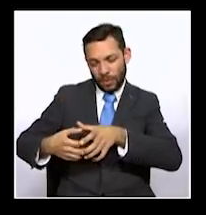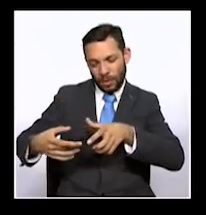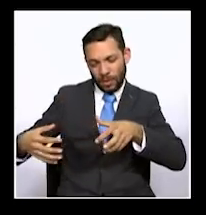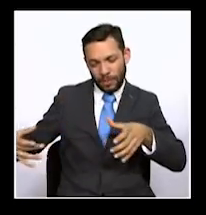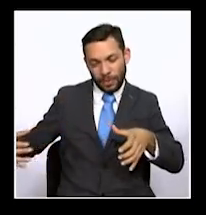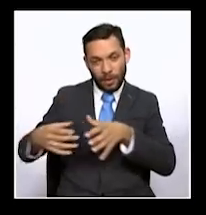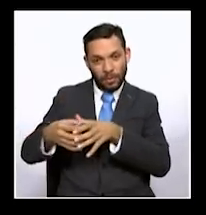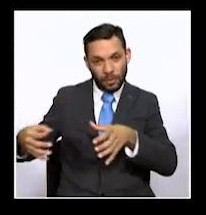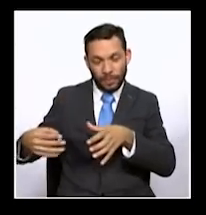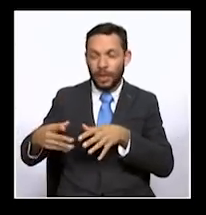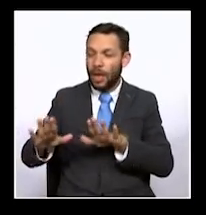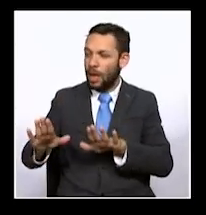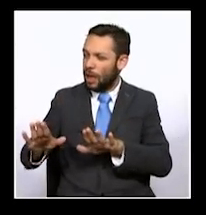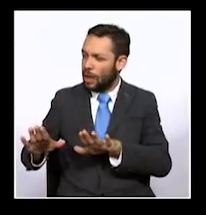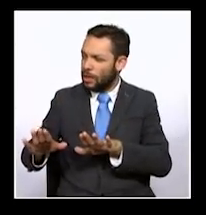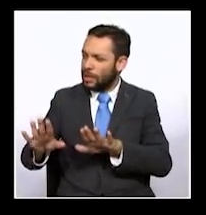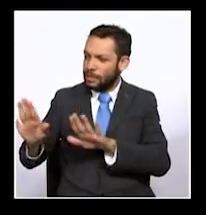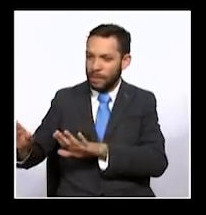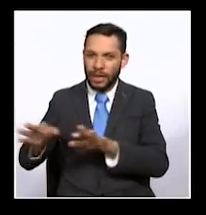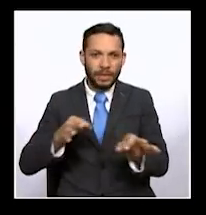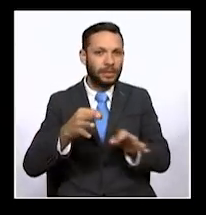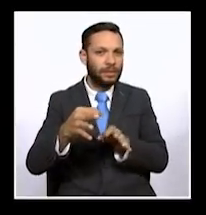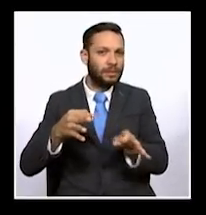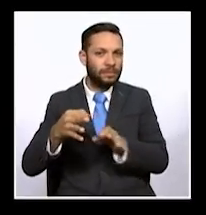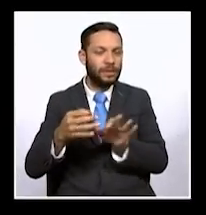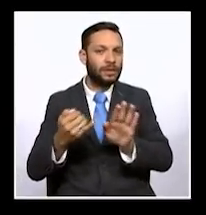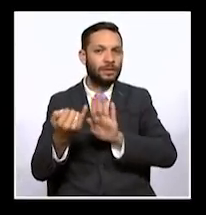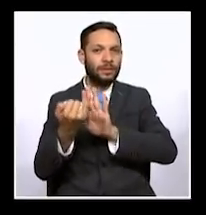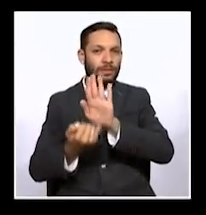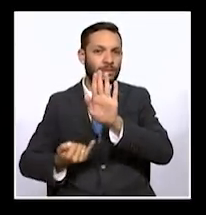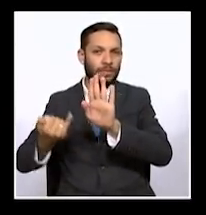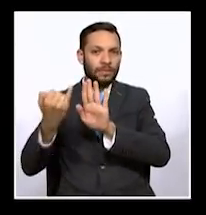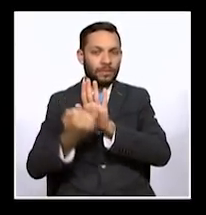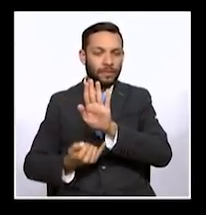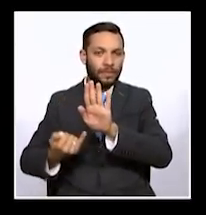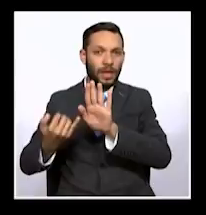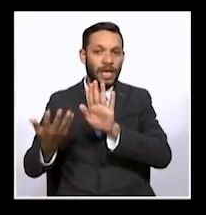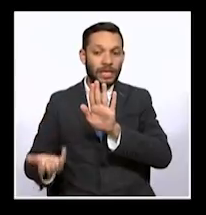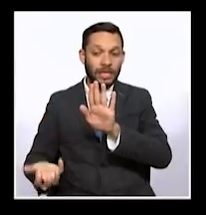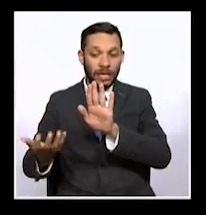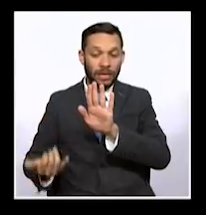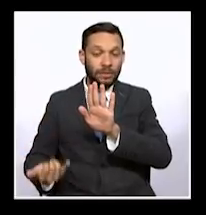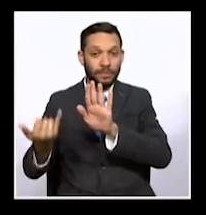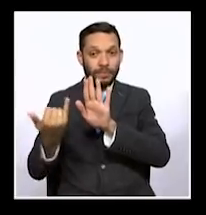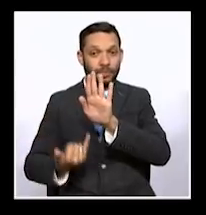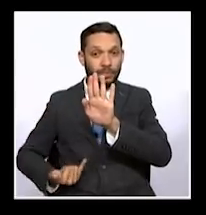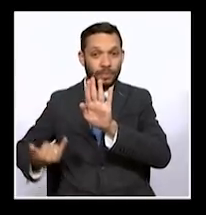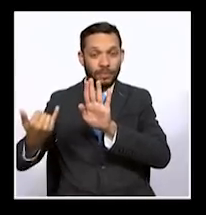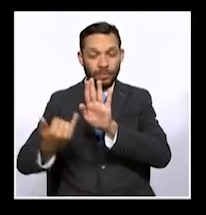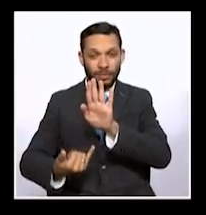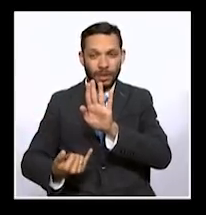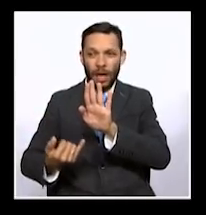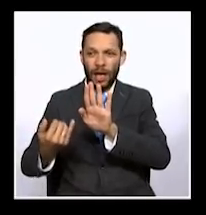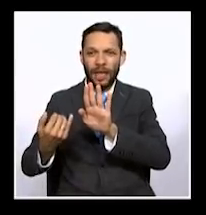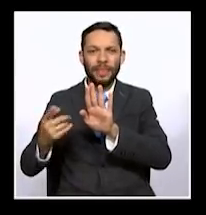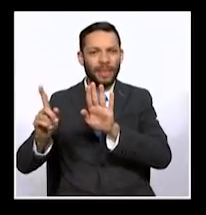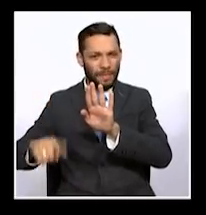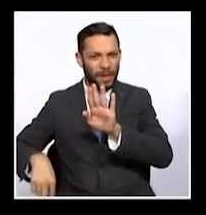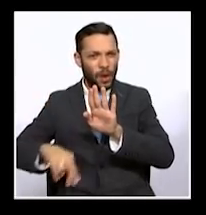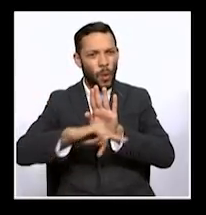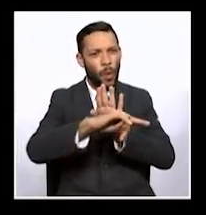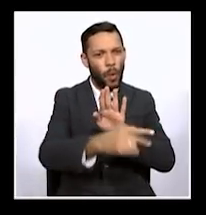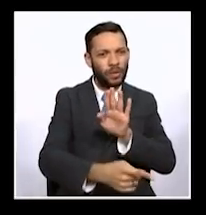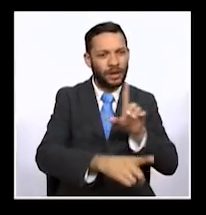que estén muy atentos a la explicación de esta imagen, porque ahorita les pido a los camarógrafos que me ayuden con la que está allá al fondo, que es la